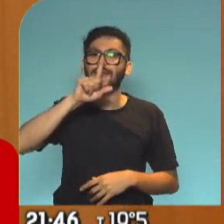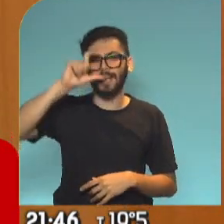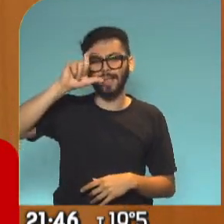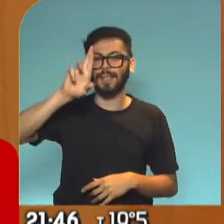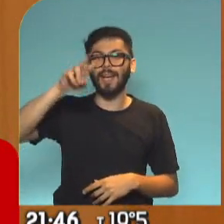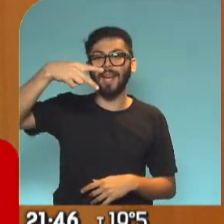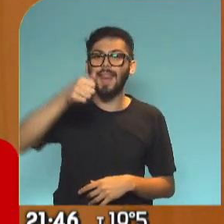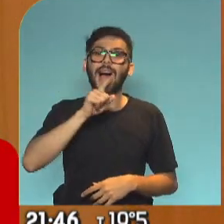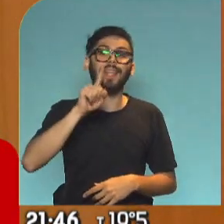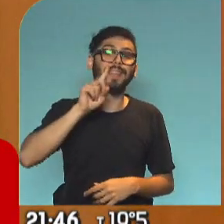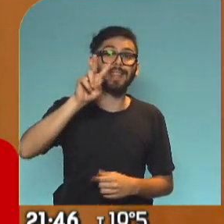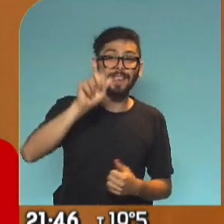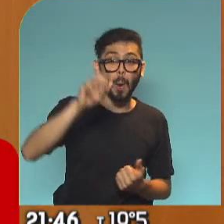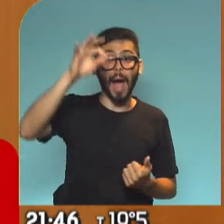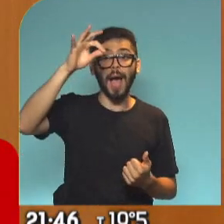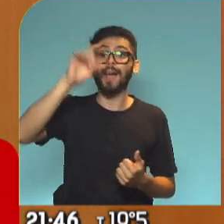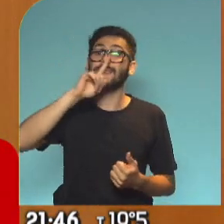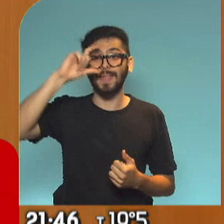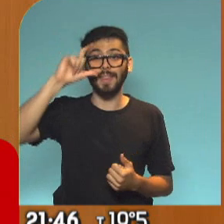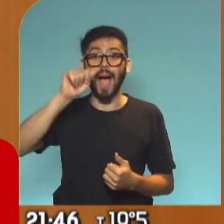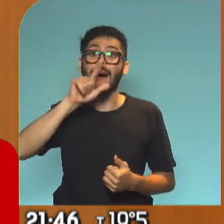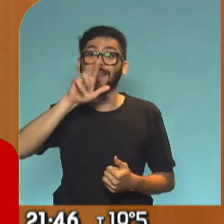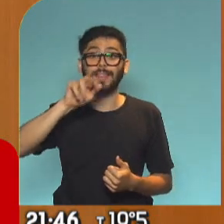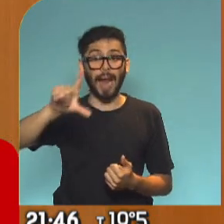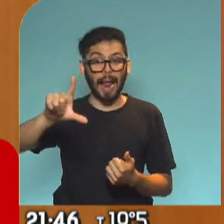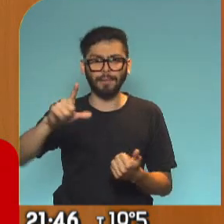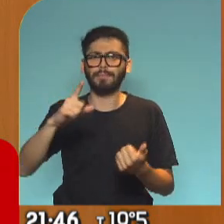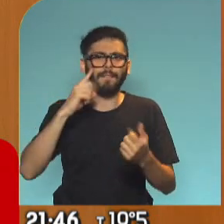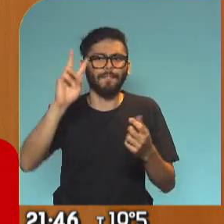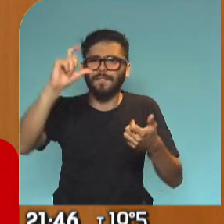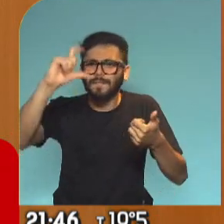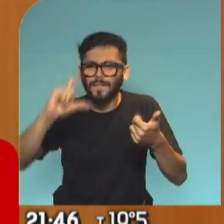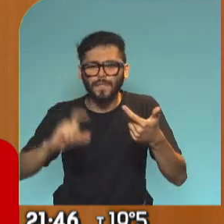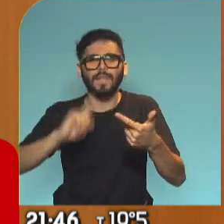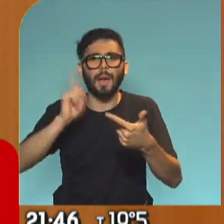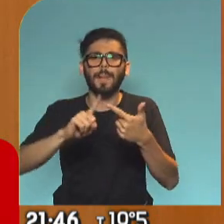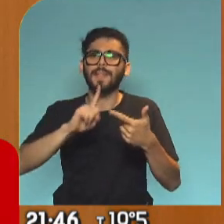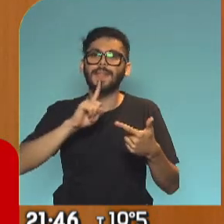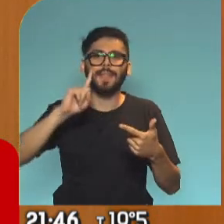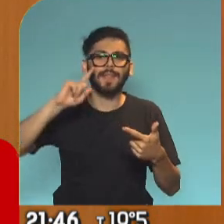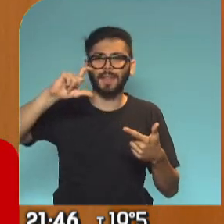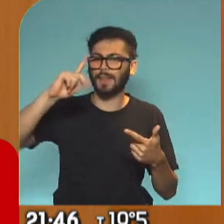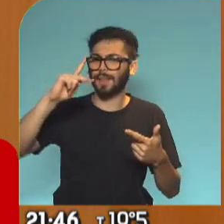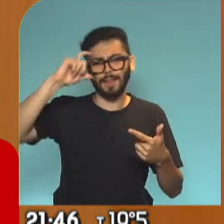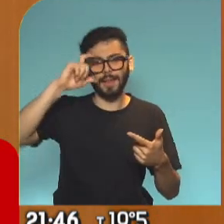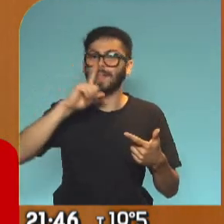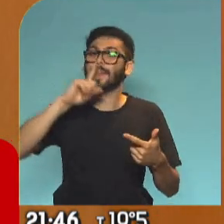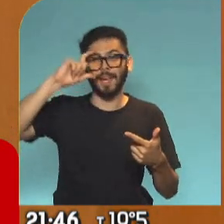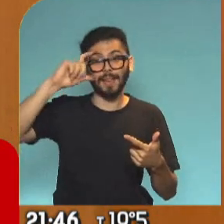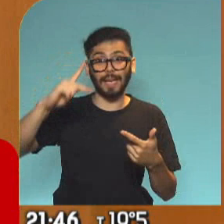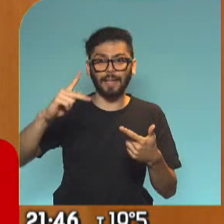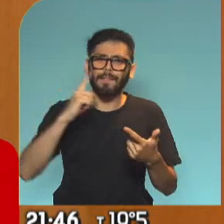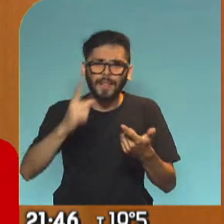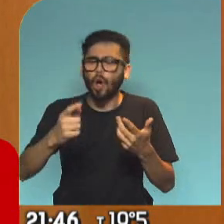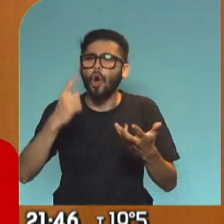que pasa. Entren a Ticketek y busquen lo que está pasando con Autosex, que estamos por estrenar. Y cada vez que escuchen que hay un actor, una actriz,